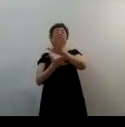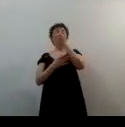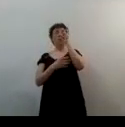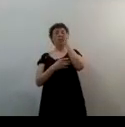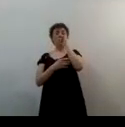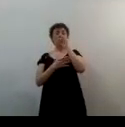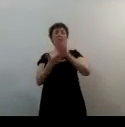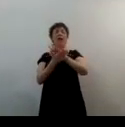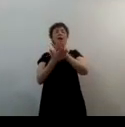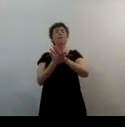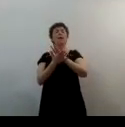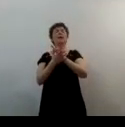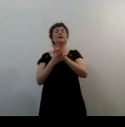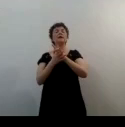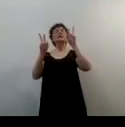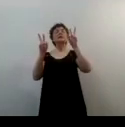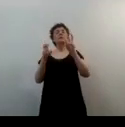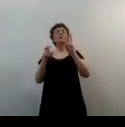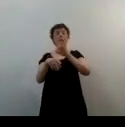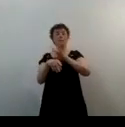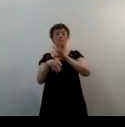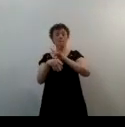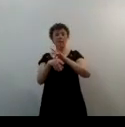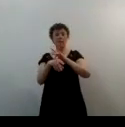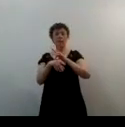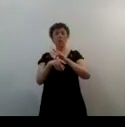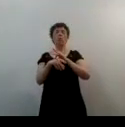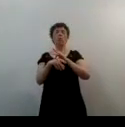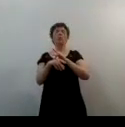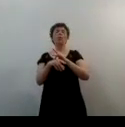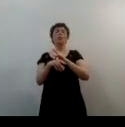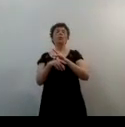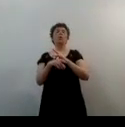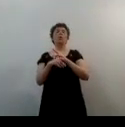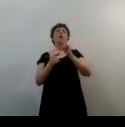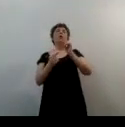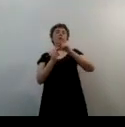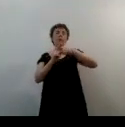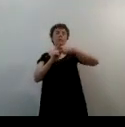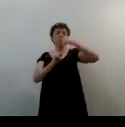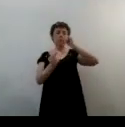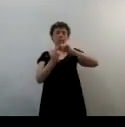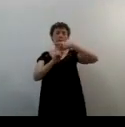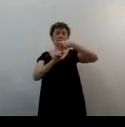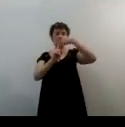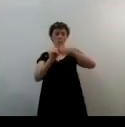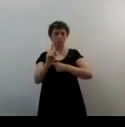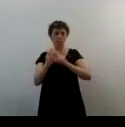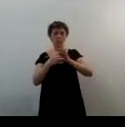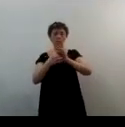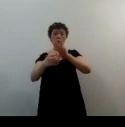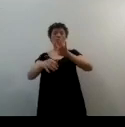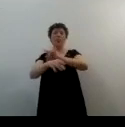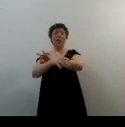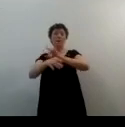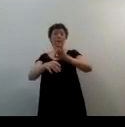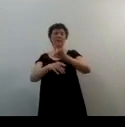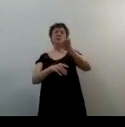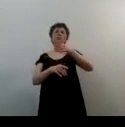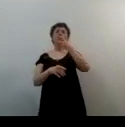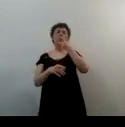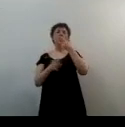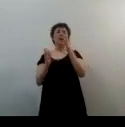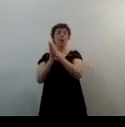de toda la parte, digamos, médica, complicaciones, hiperglucemias, hipoglucemias relacionadas con diabetes y también conoceréis a mi compañera